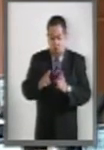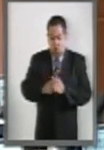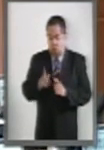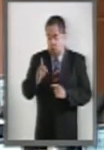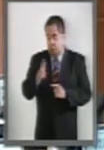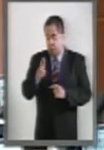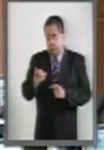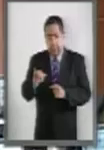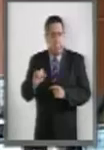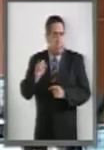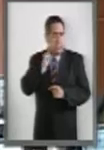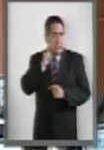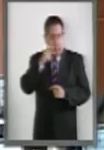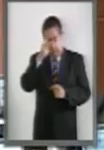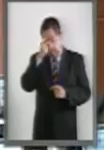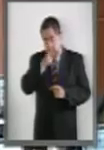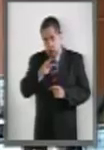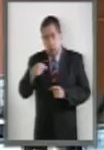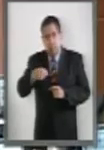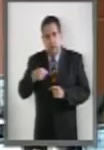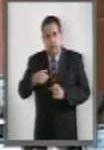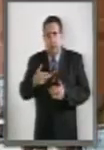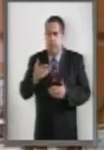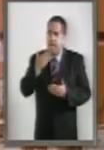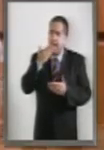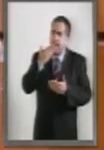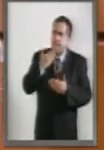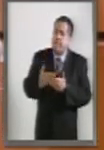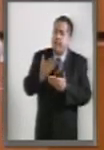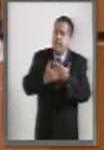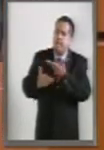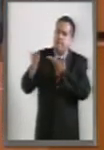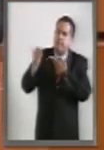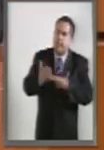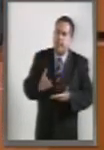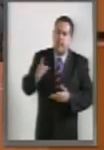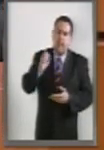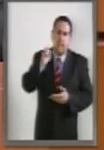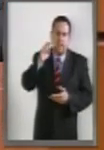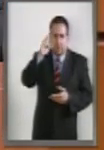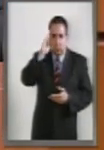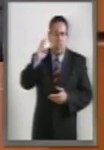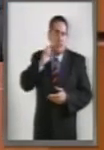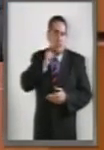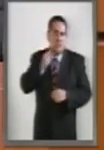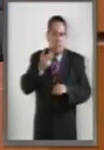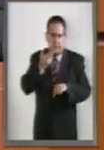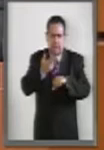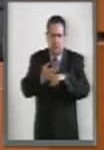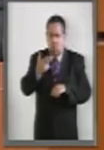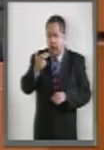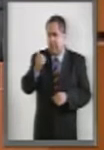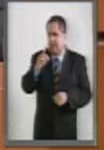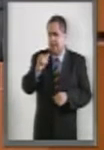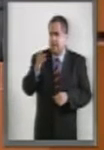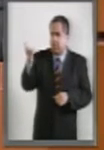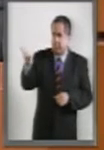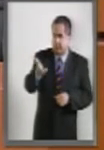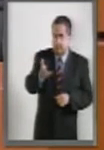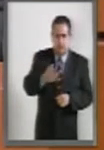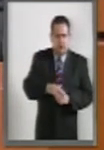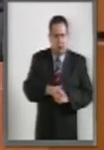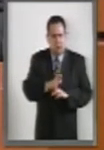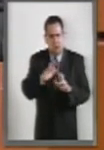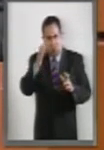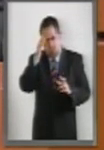el Senado de la República la más cordial bienvenida al señor secretario de Hacienda, reconociendo